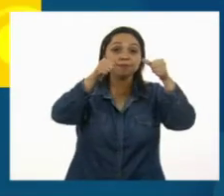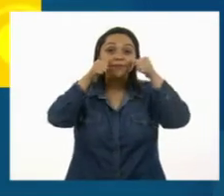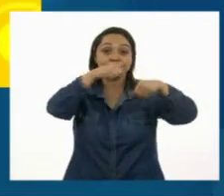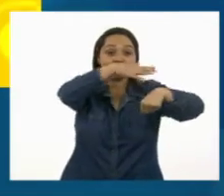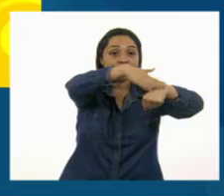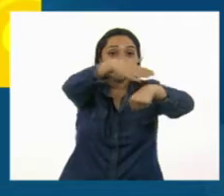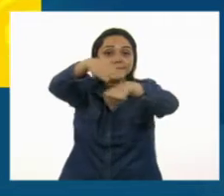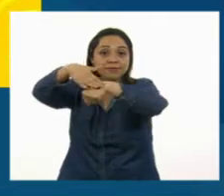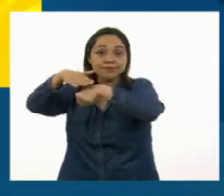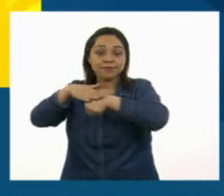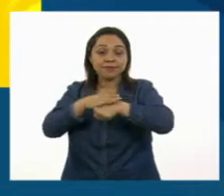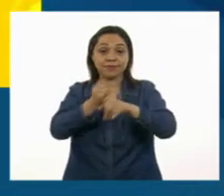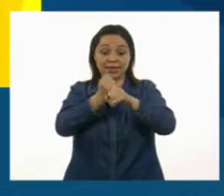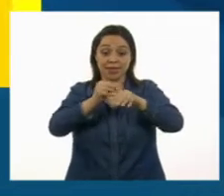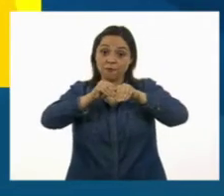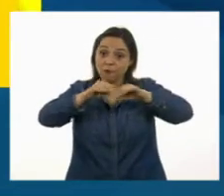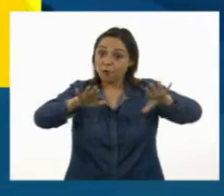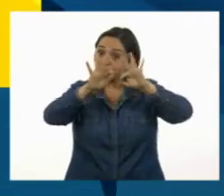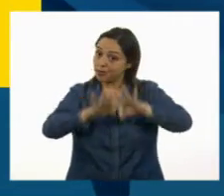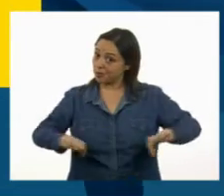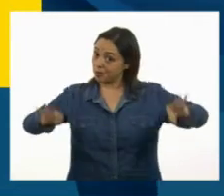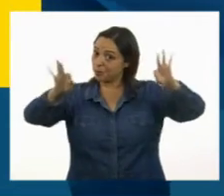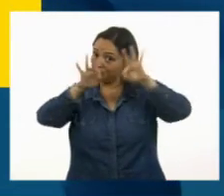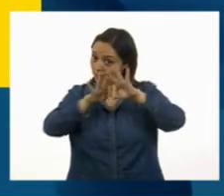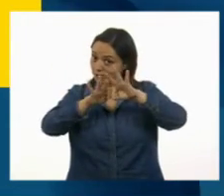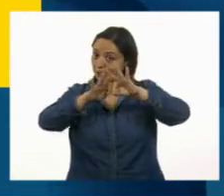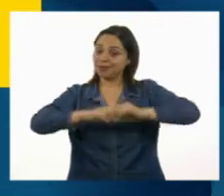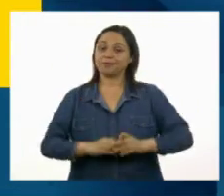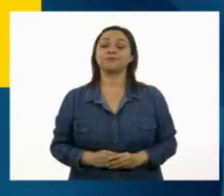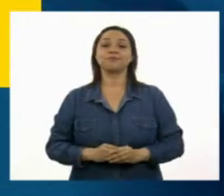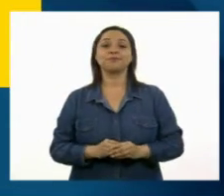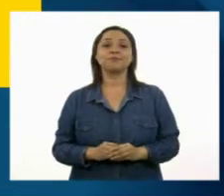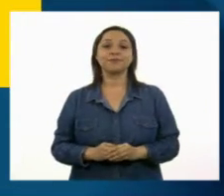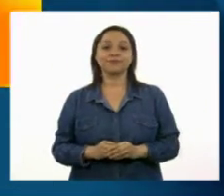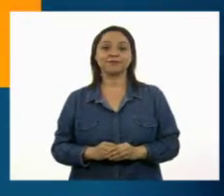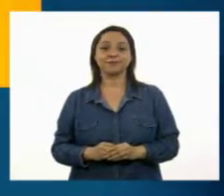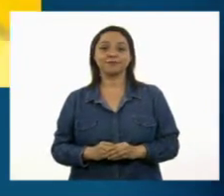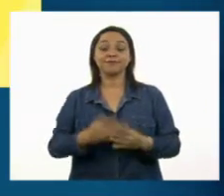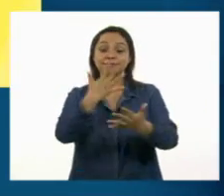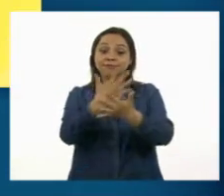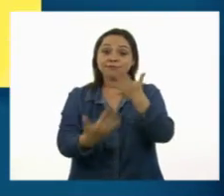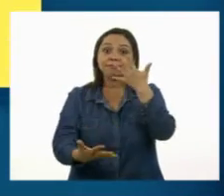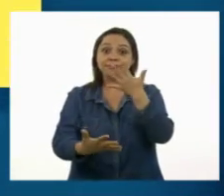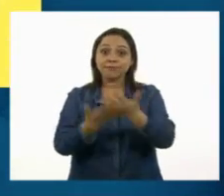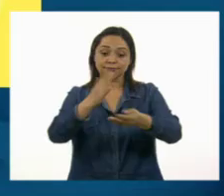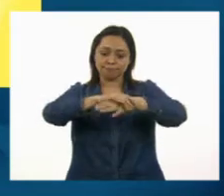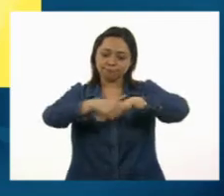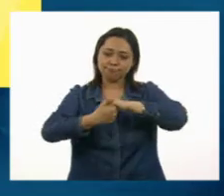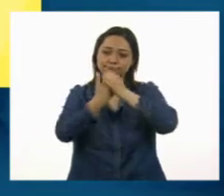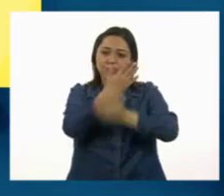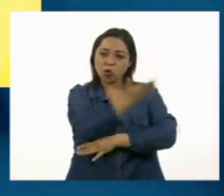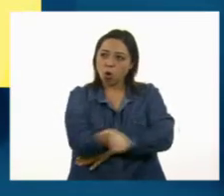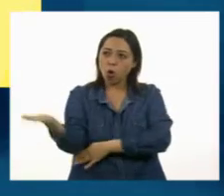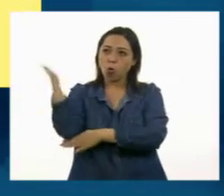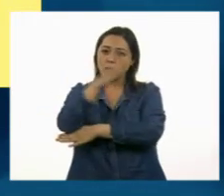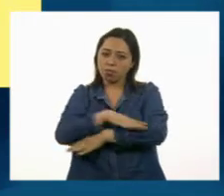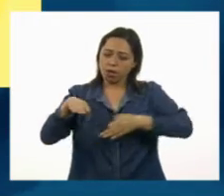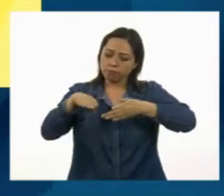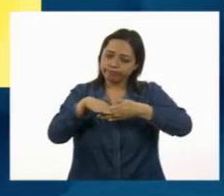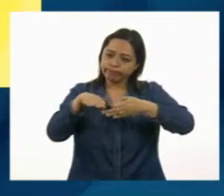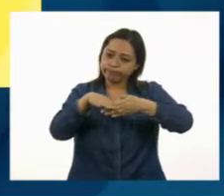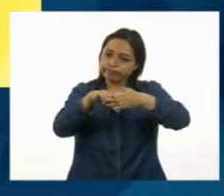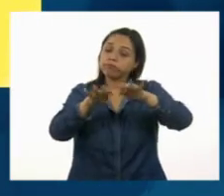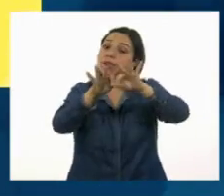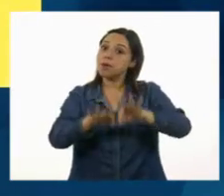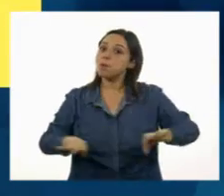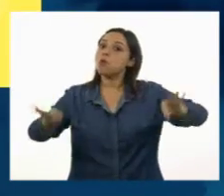¡Atención! ¡Atención! A continuación, información importante. Lavarnos las manos varias veces al día es